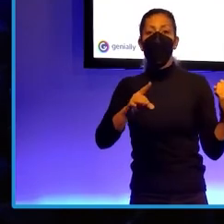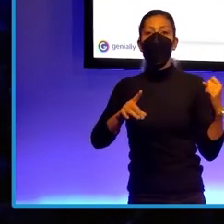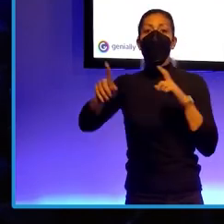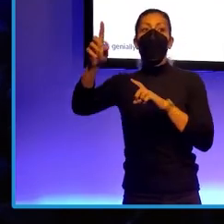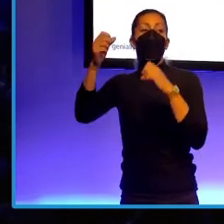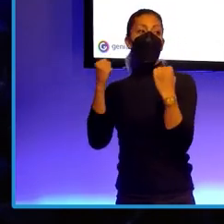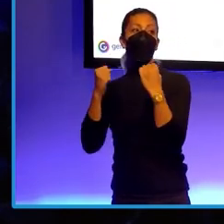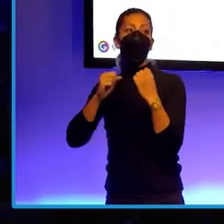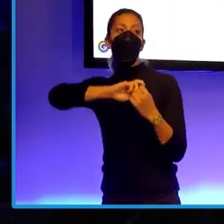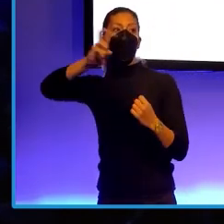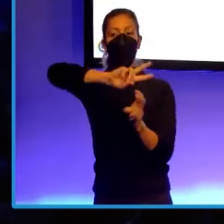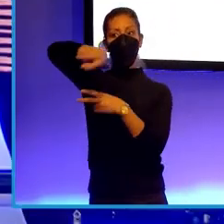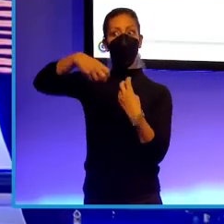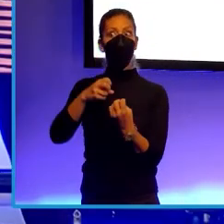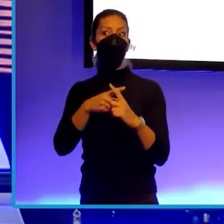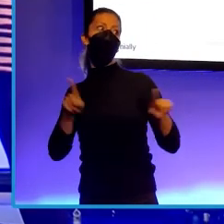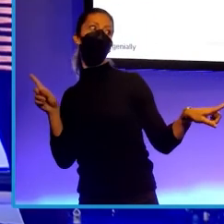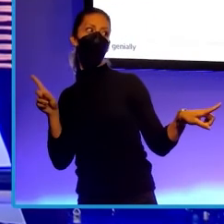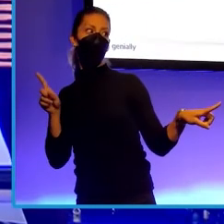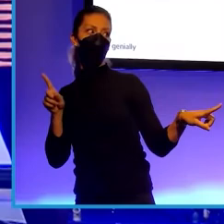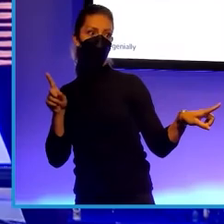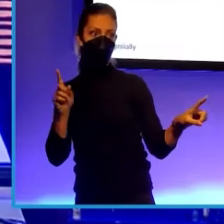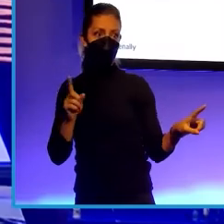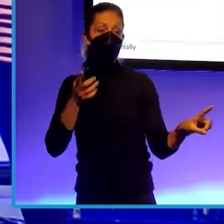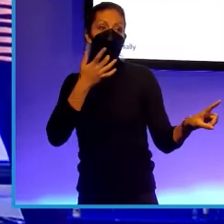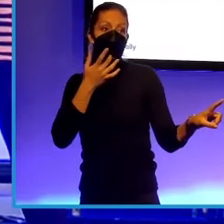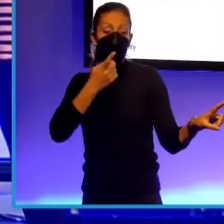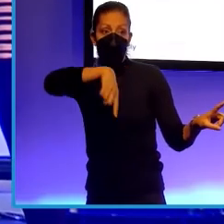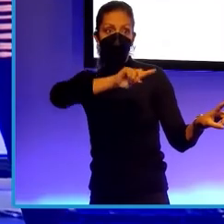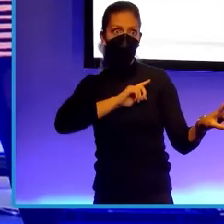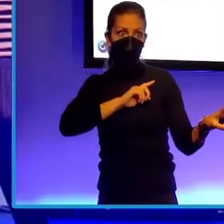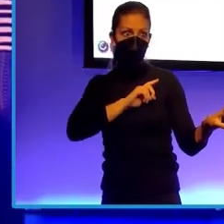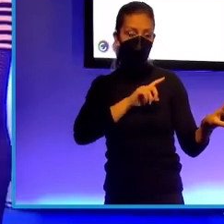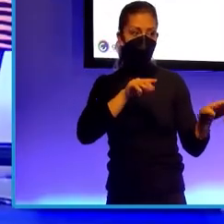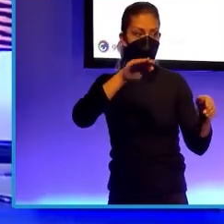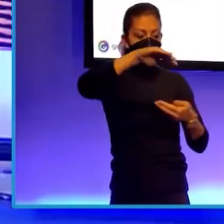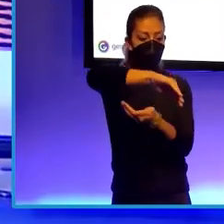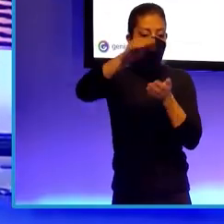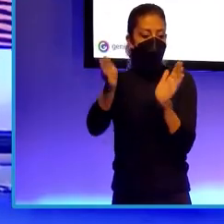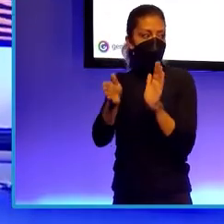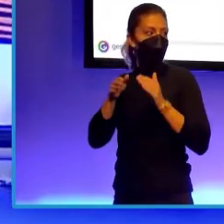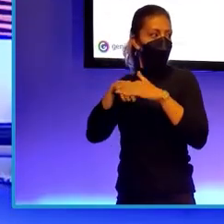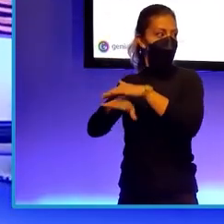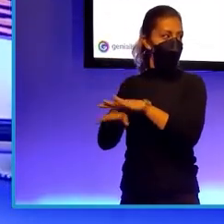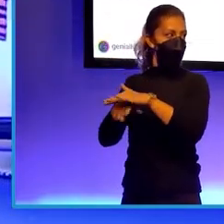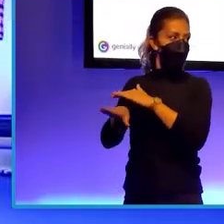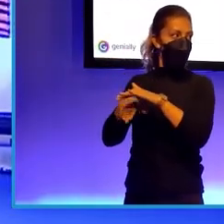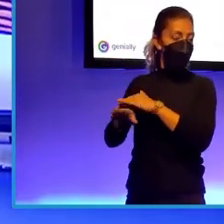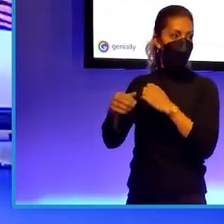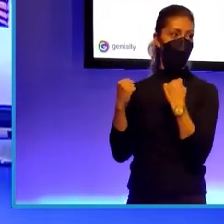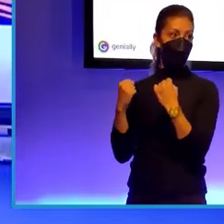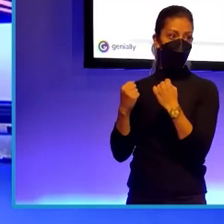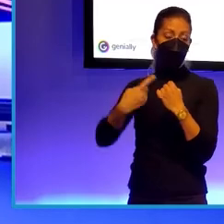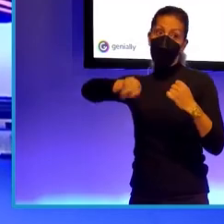las energías alternativas actualmente mientras no sepamos almacenar las energías renovables nosotros no podemos